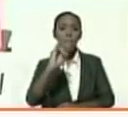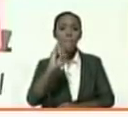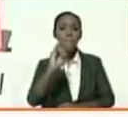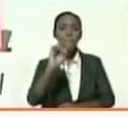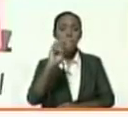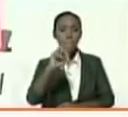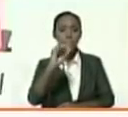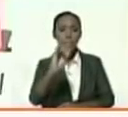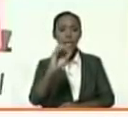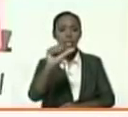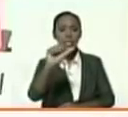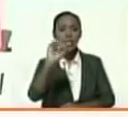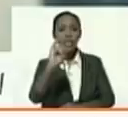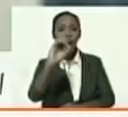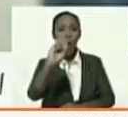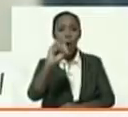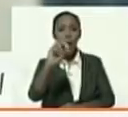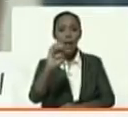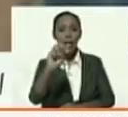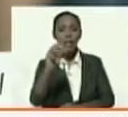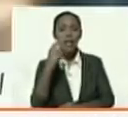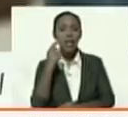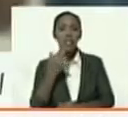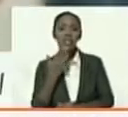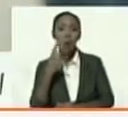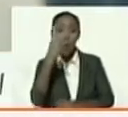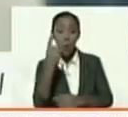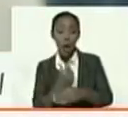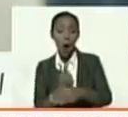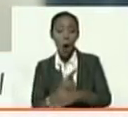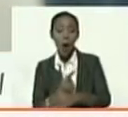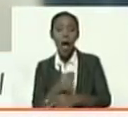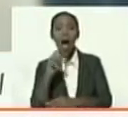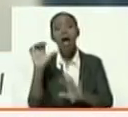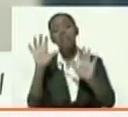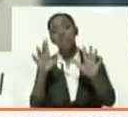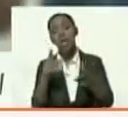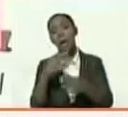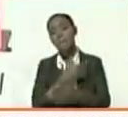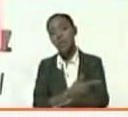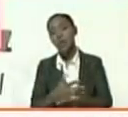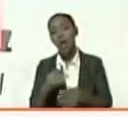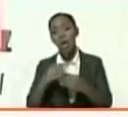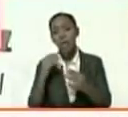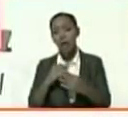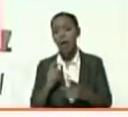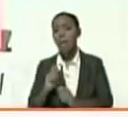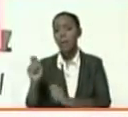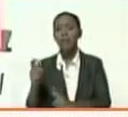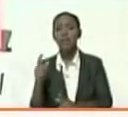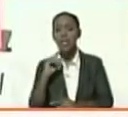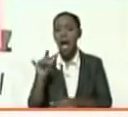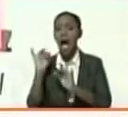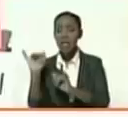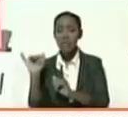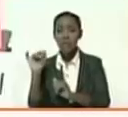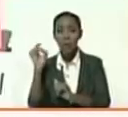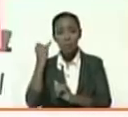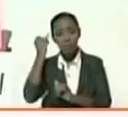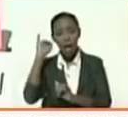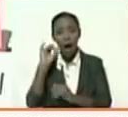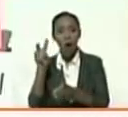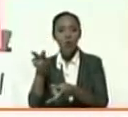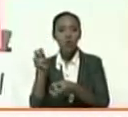comisiones. Una obra vale 10 millones de dólares, me das el 10, el 20% y te quedas tú con el resto. Así cobran ellos. Así le están